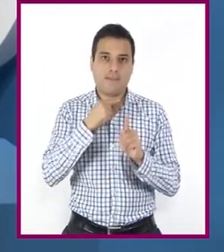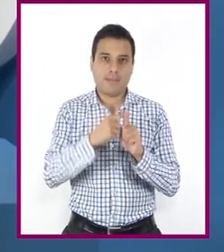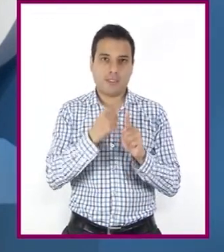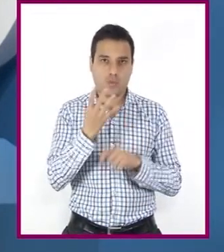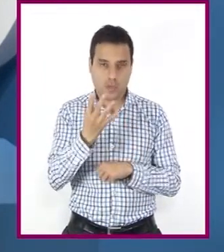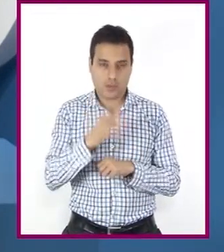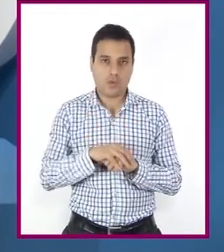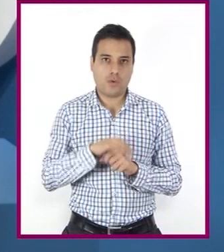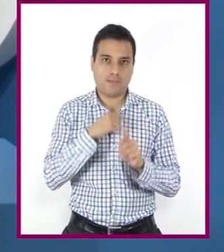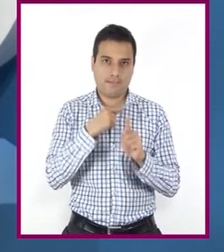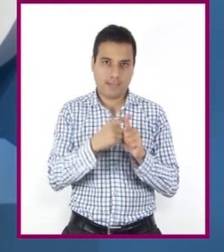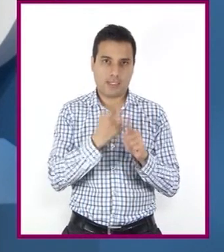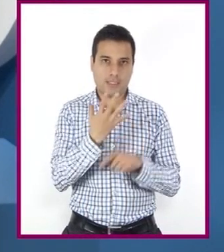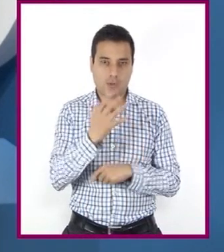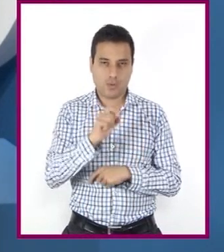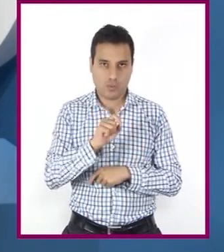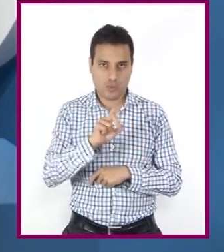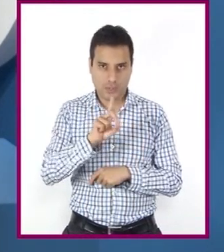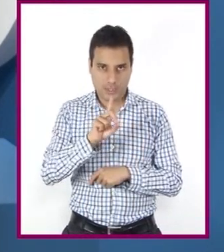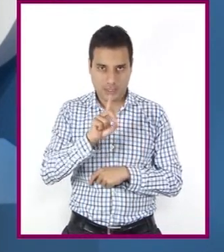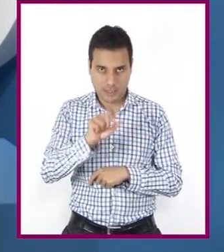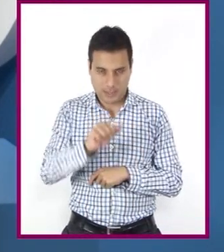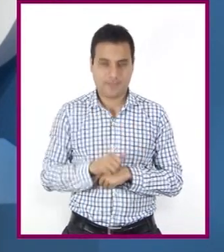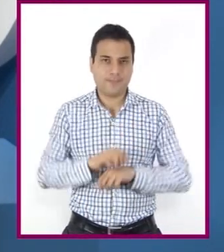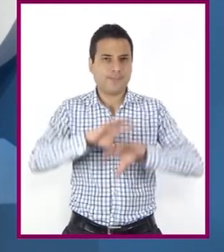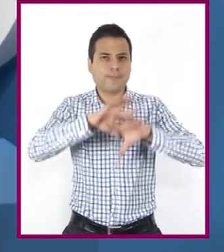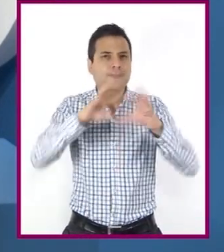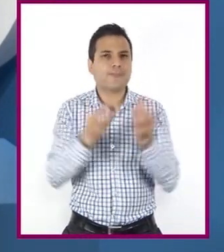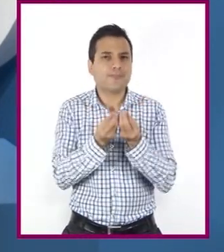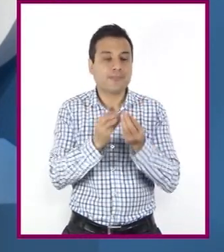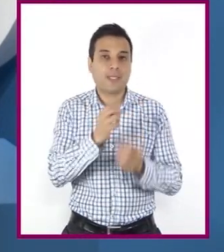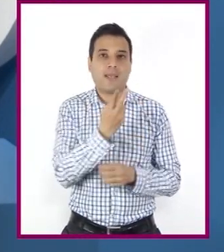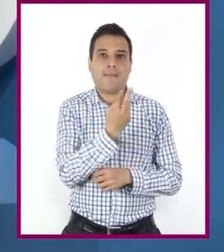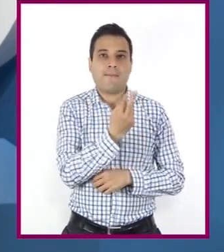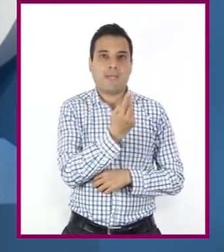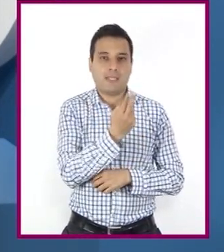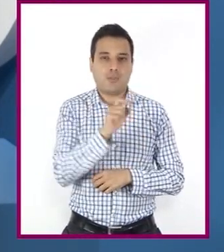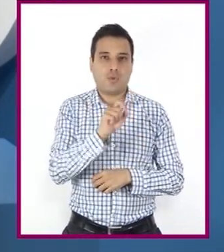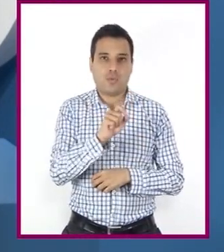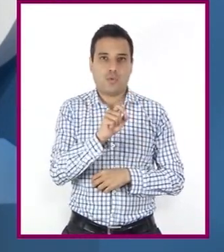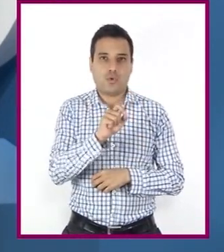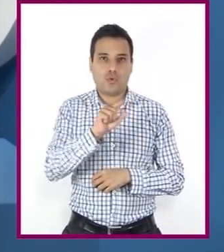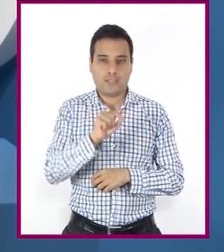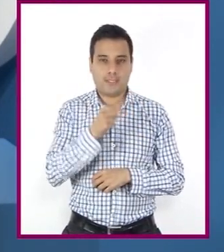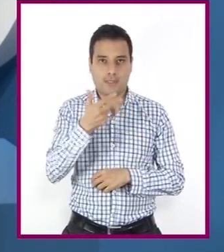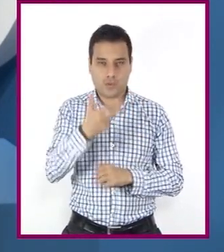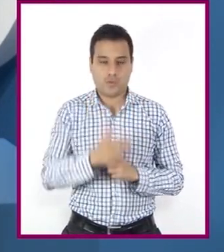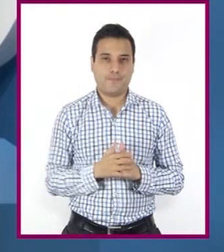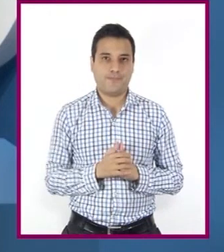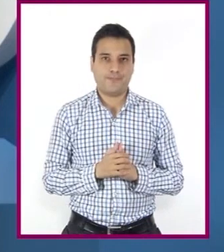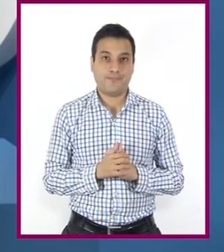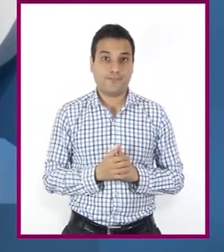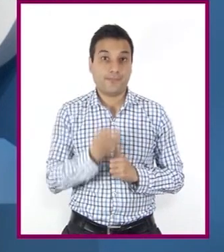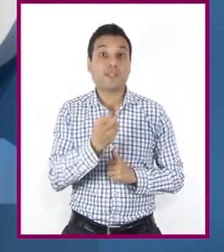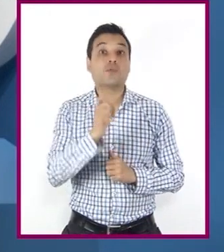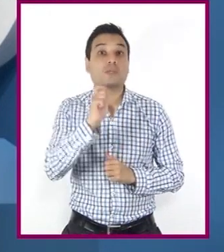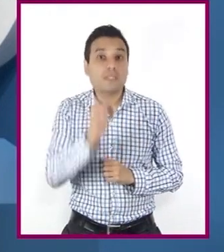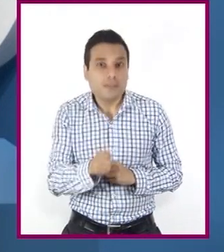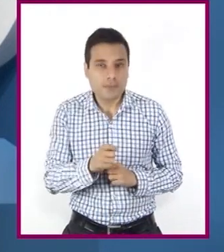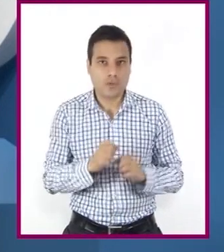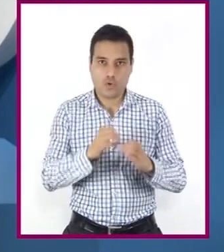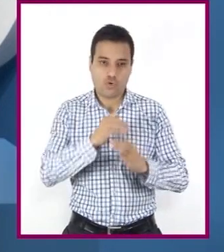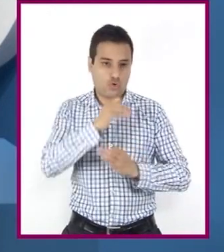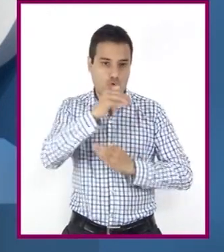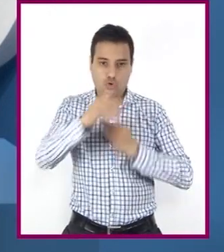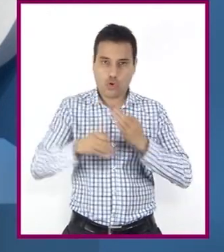4 más 5.36. El resultado, 25.78 metros. Corresponde a la longitud total